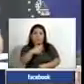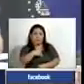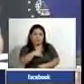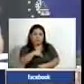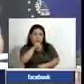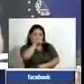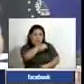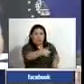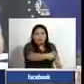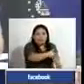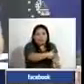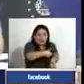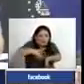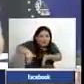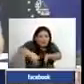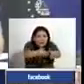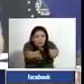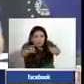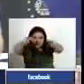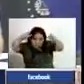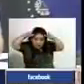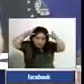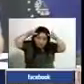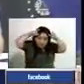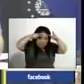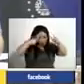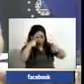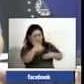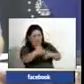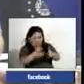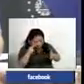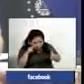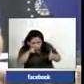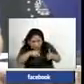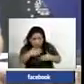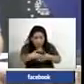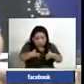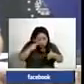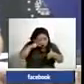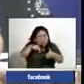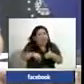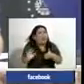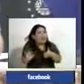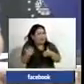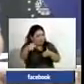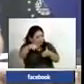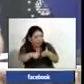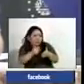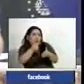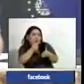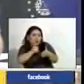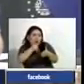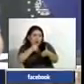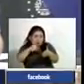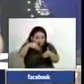el Hospital Saldaña detectó un paquete con contenido sospechoso